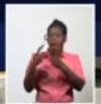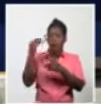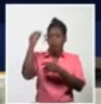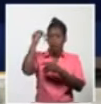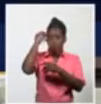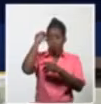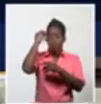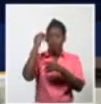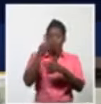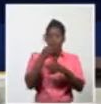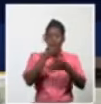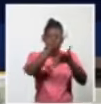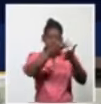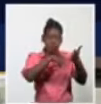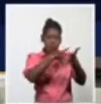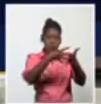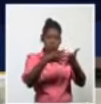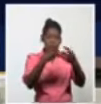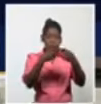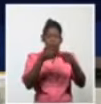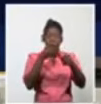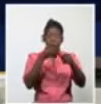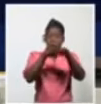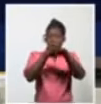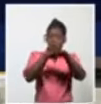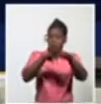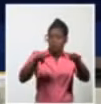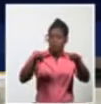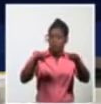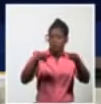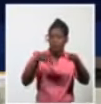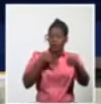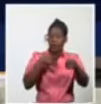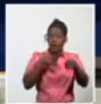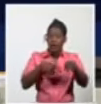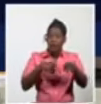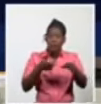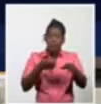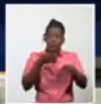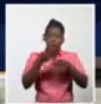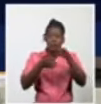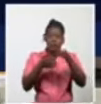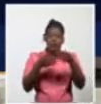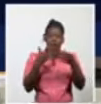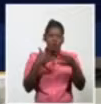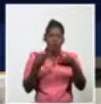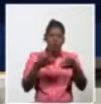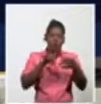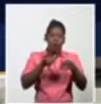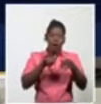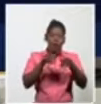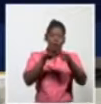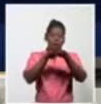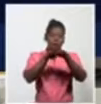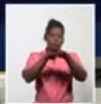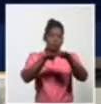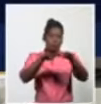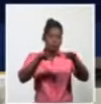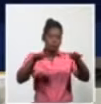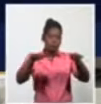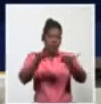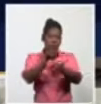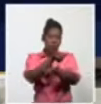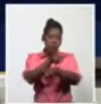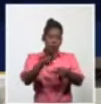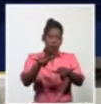tener periodos en los cuales se produce lo que se llama una meseta, que es que se mantiene durante varios